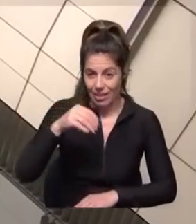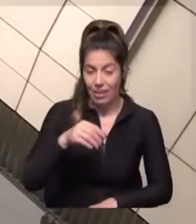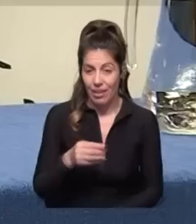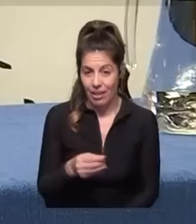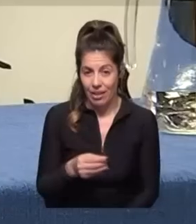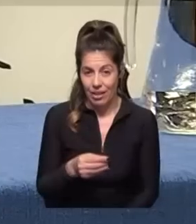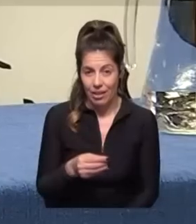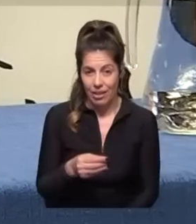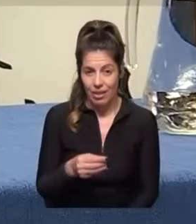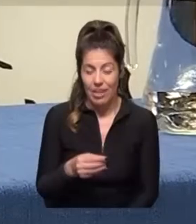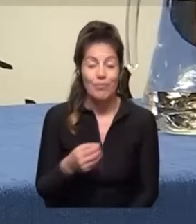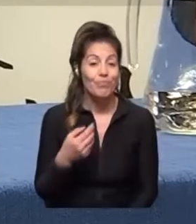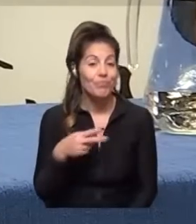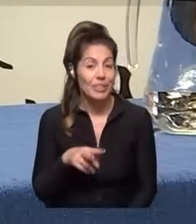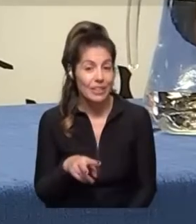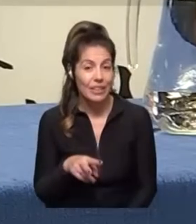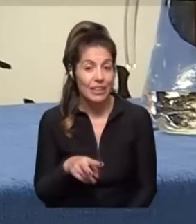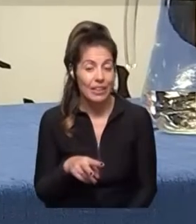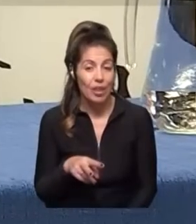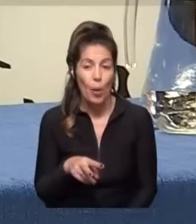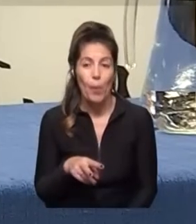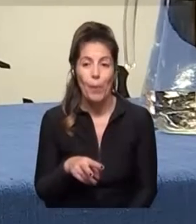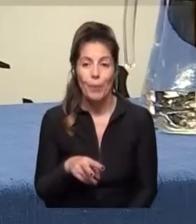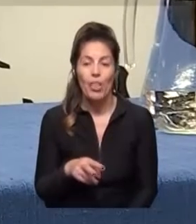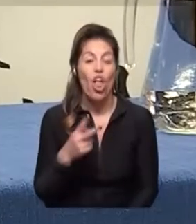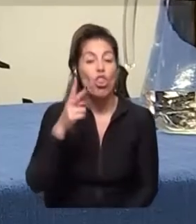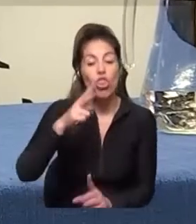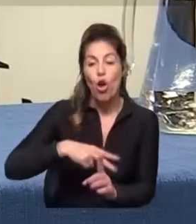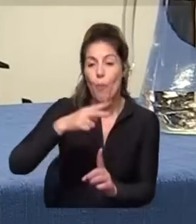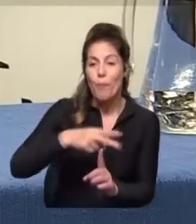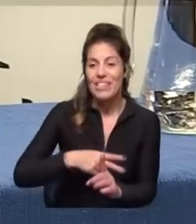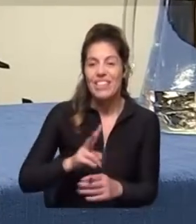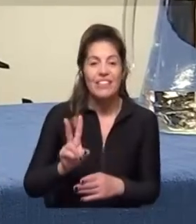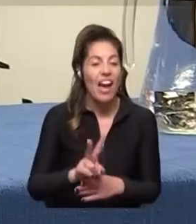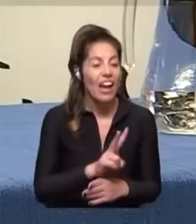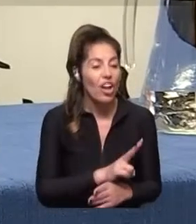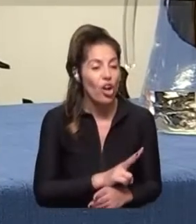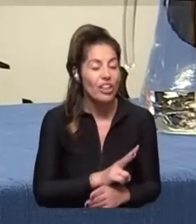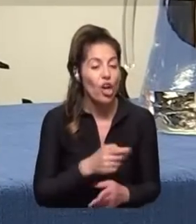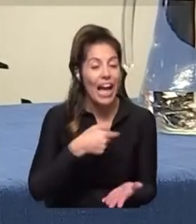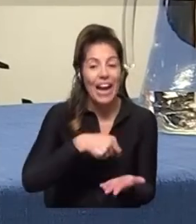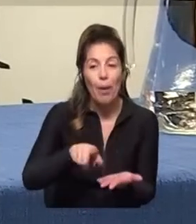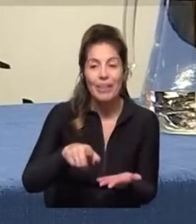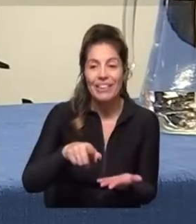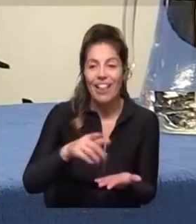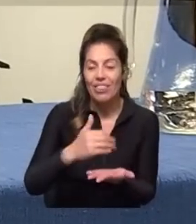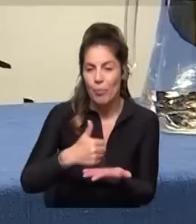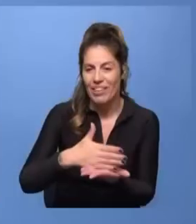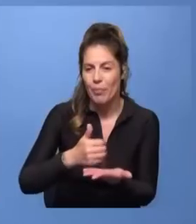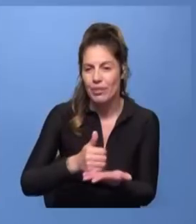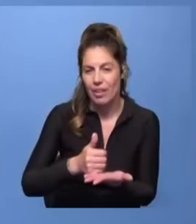el fíjese que hace dos meses que está recorriendo cada capital departamental